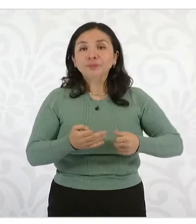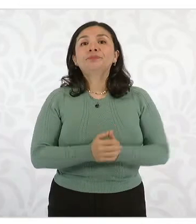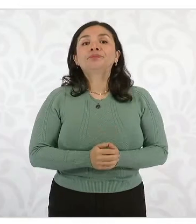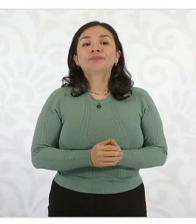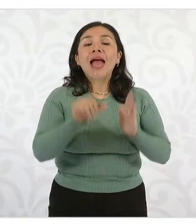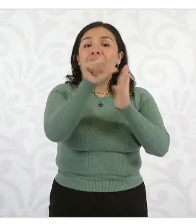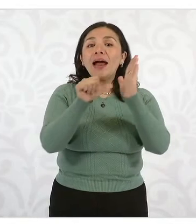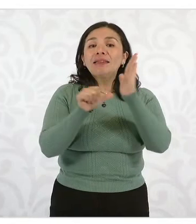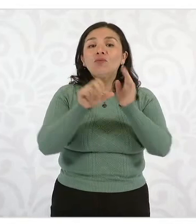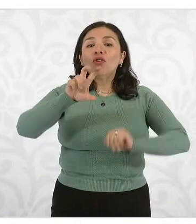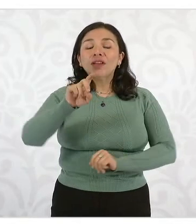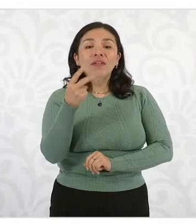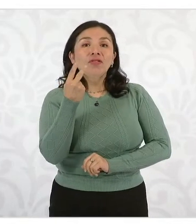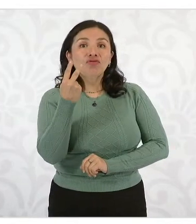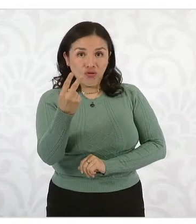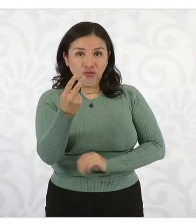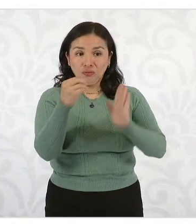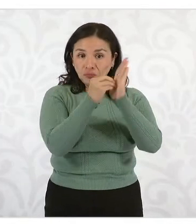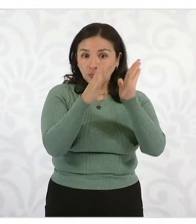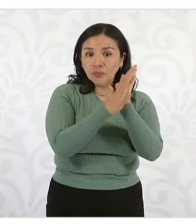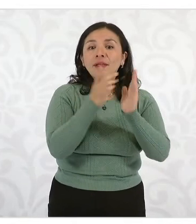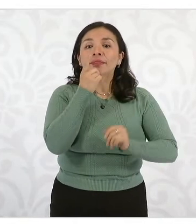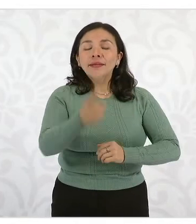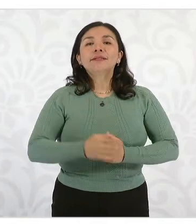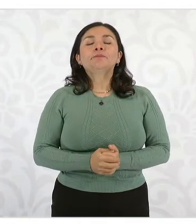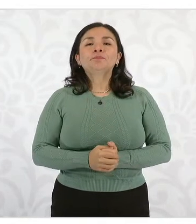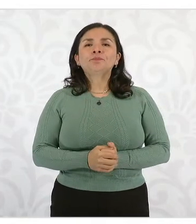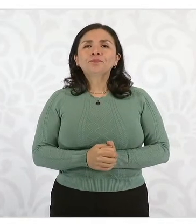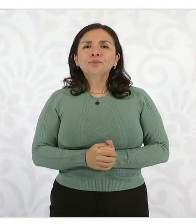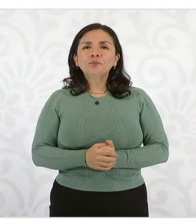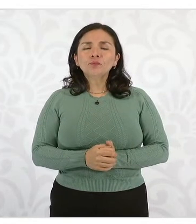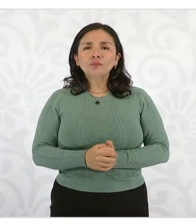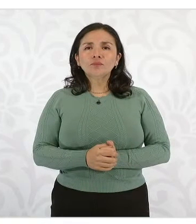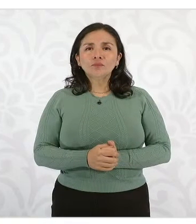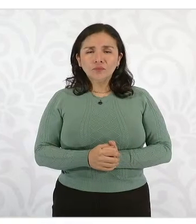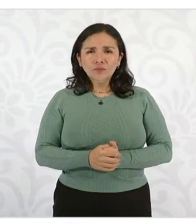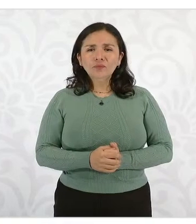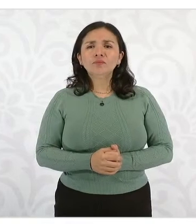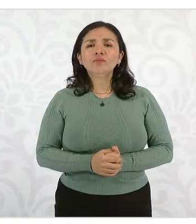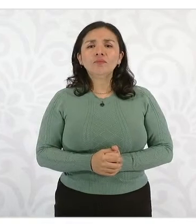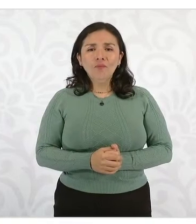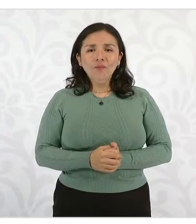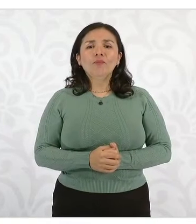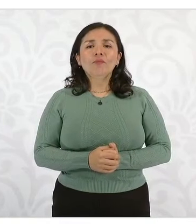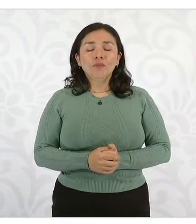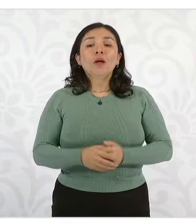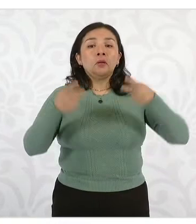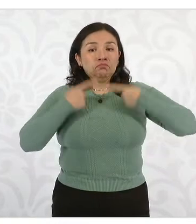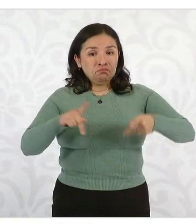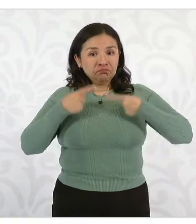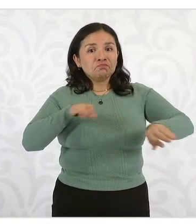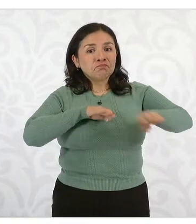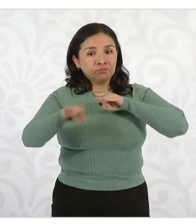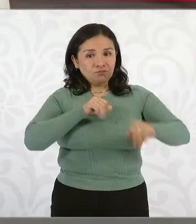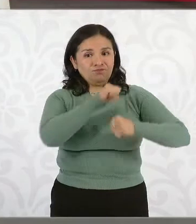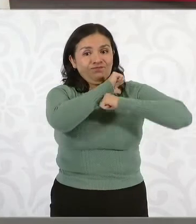artículo 32, a su vez, establece lo siguiente: el ejercicio de los cargos y funciones